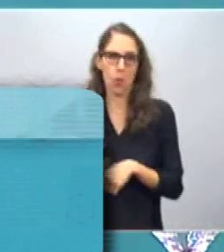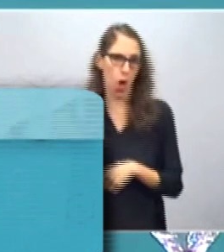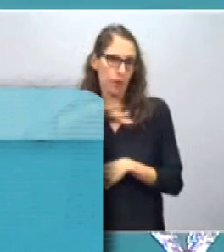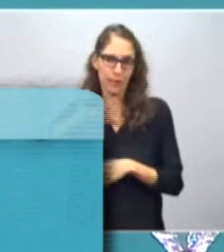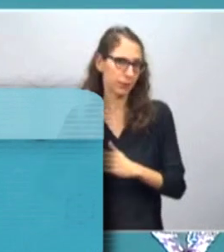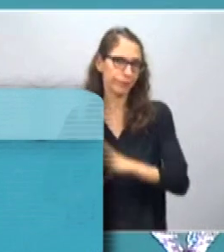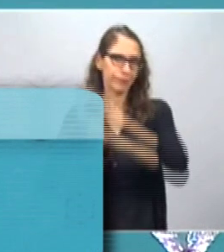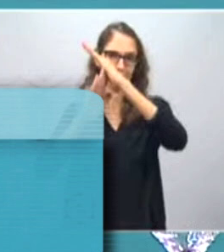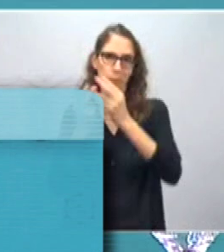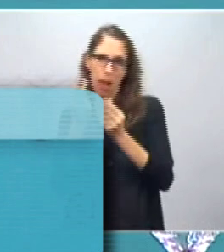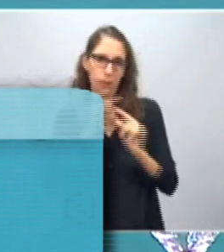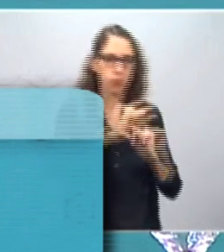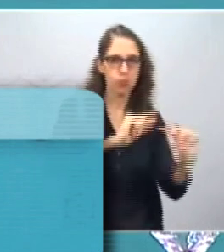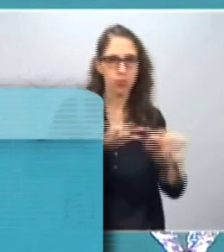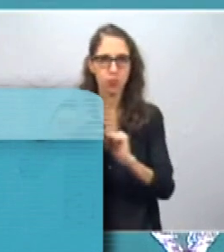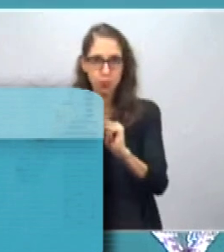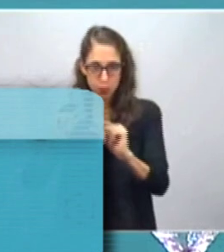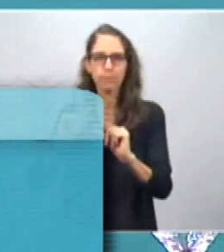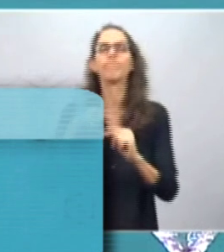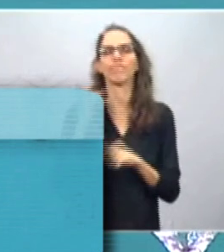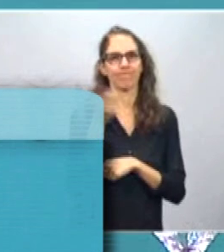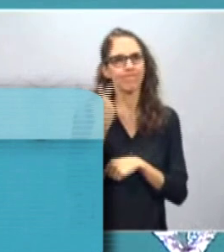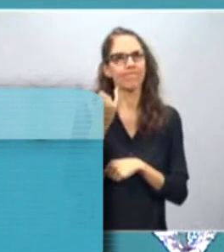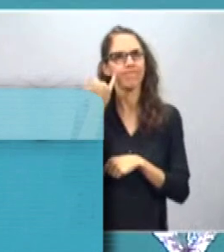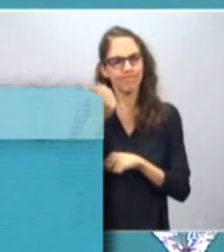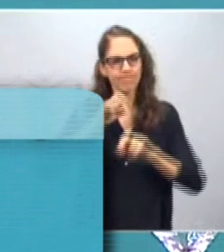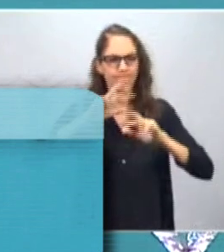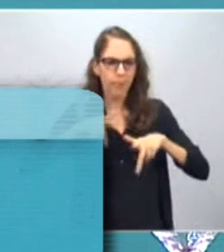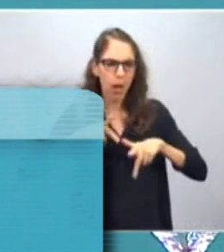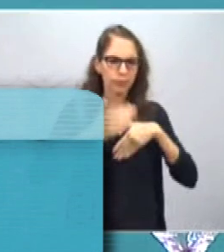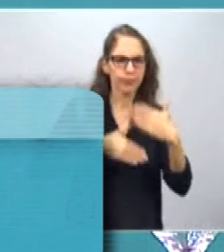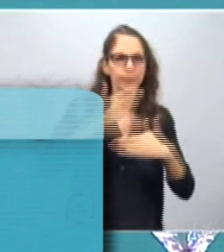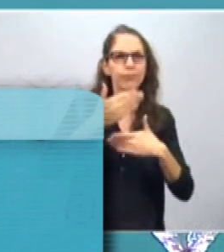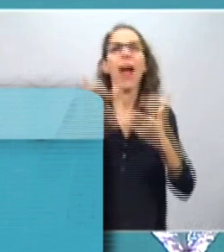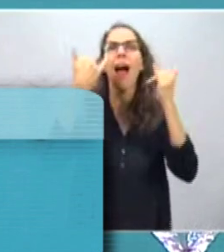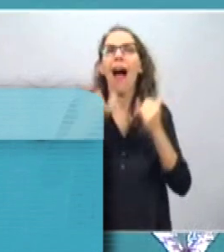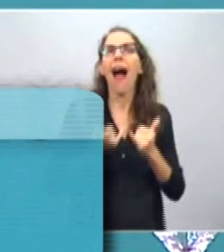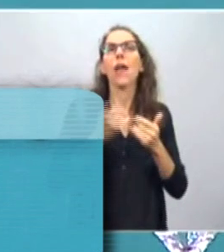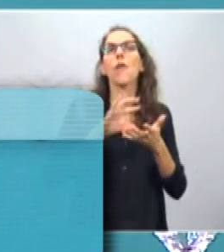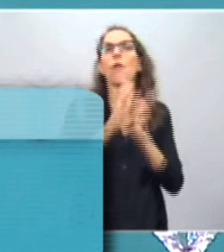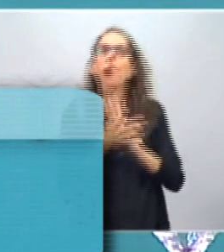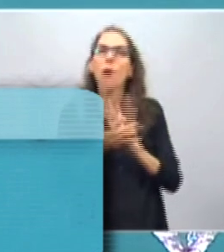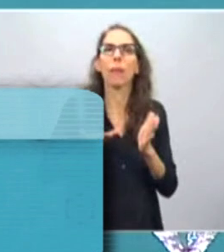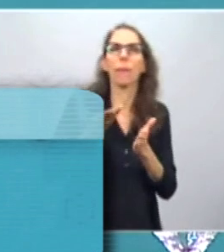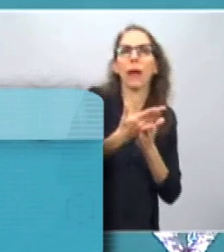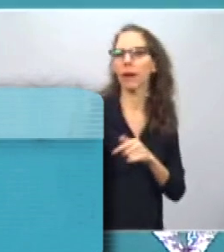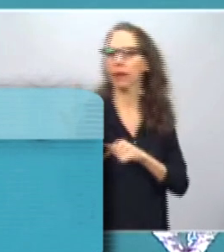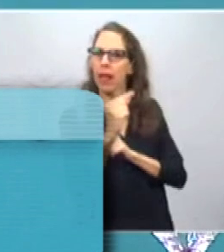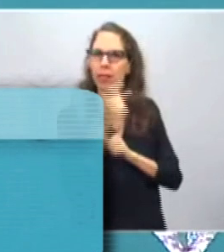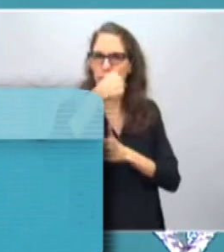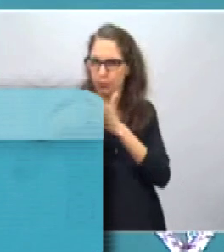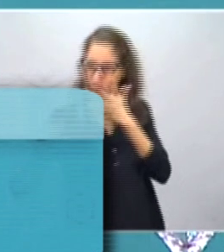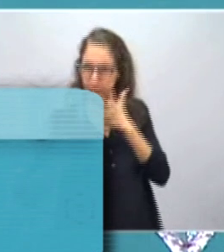en función de eso, venimos desarrollando y tenemos activas un conjunto de líneas, tanto del Banco